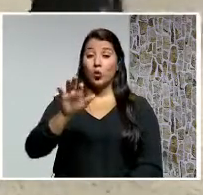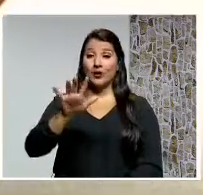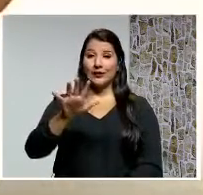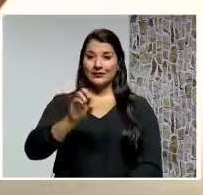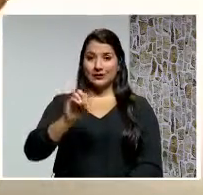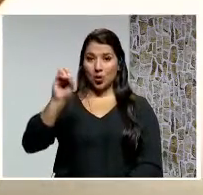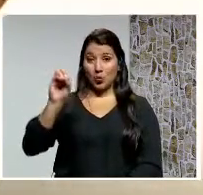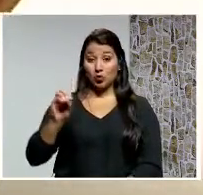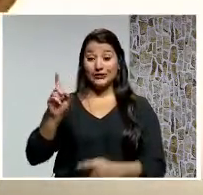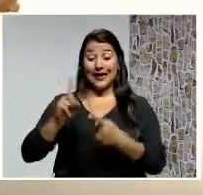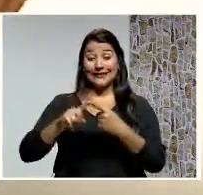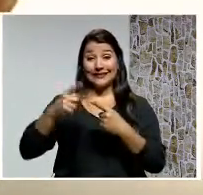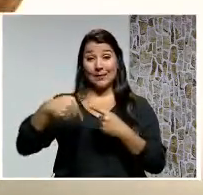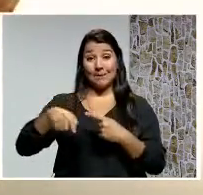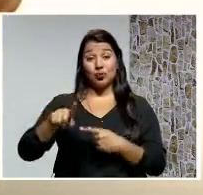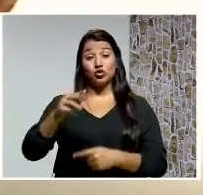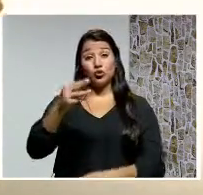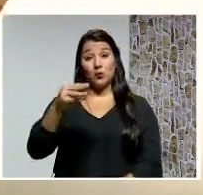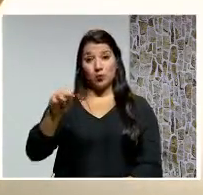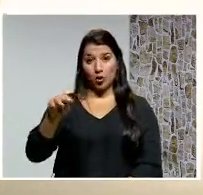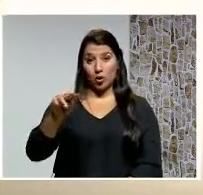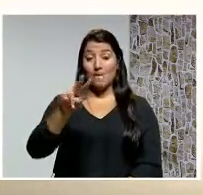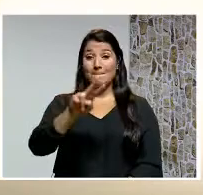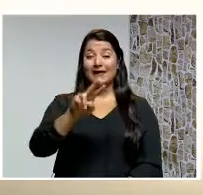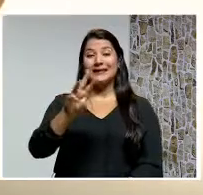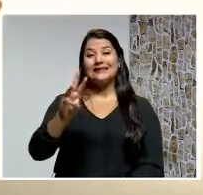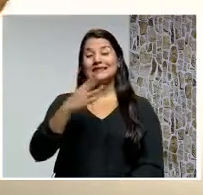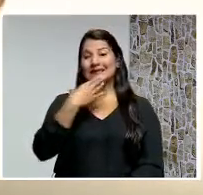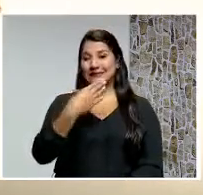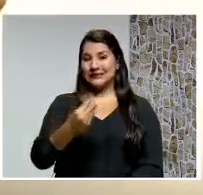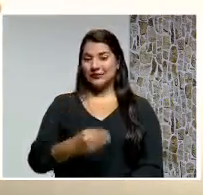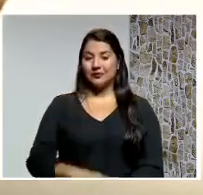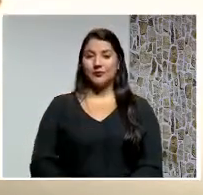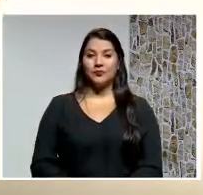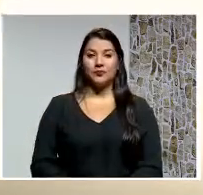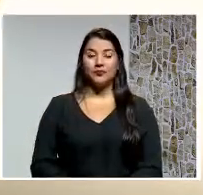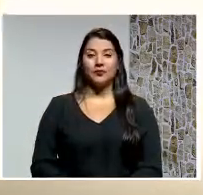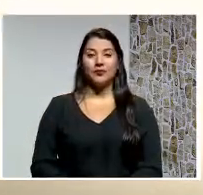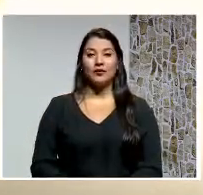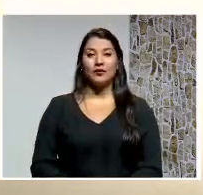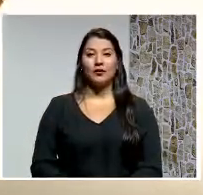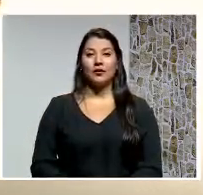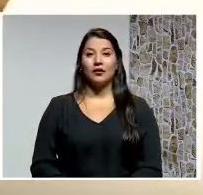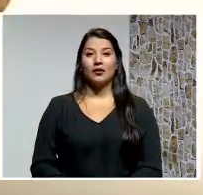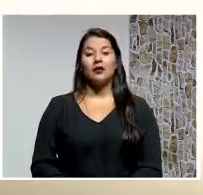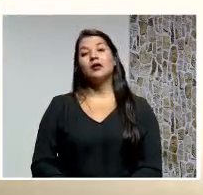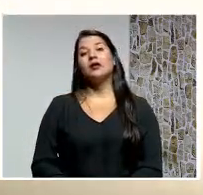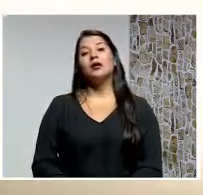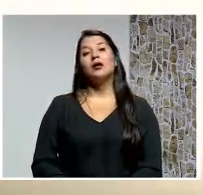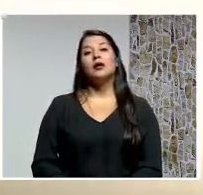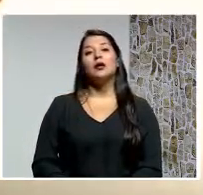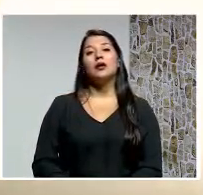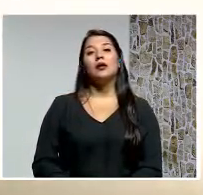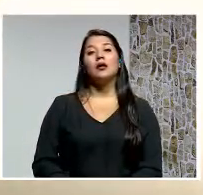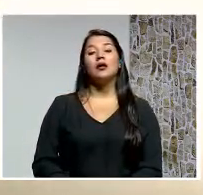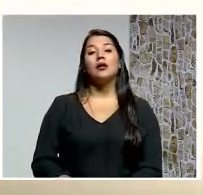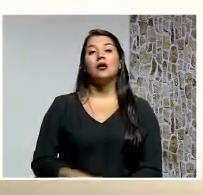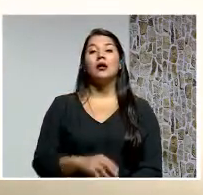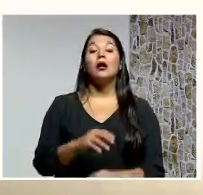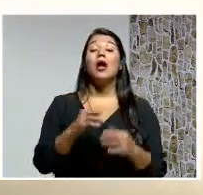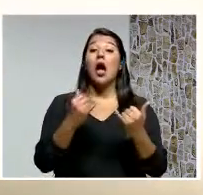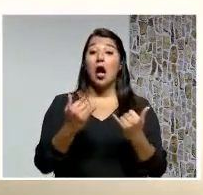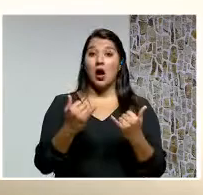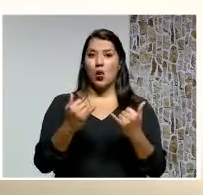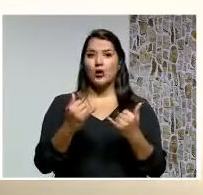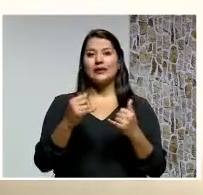4.95% hasta el próximo miércoles 26 de diciembre. El 2017 inició con una tasa básica pasiva